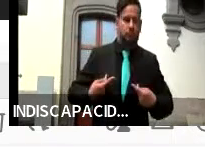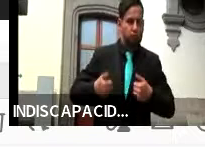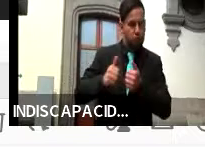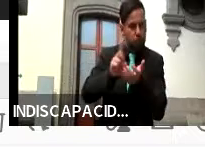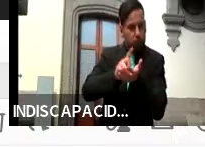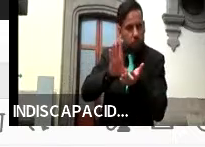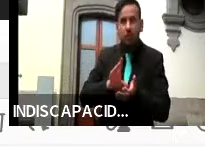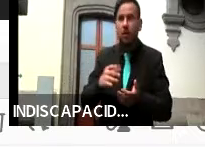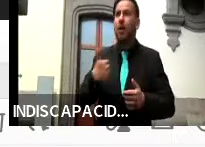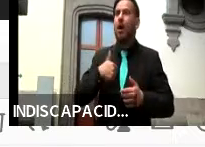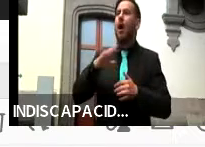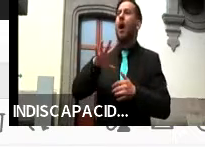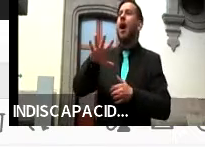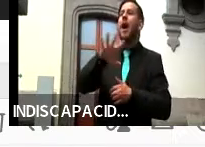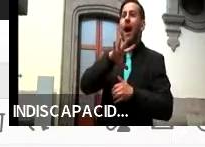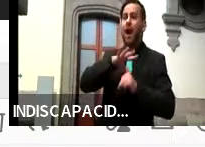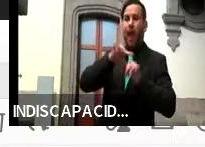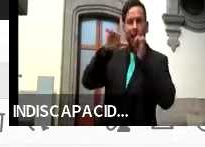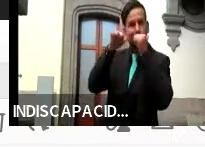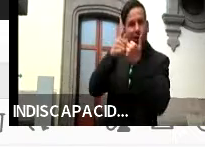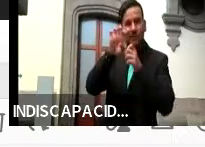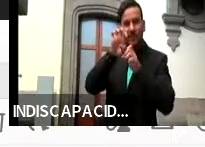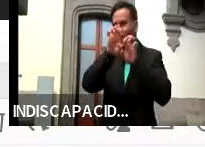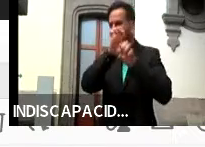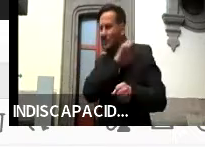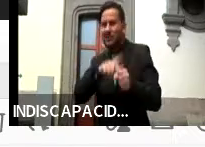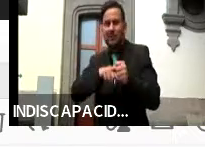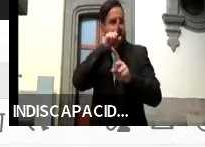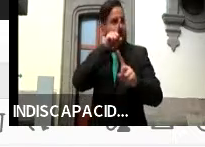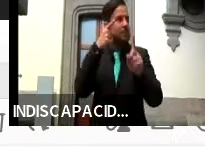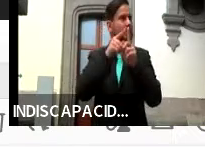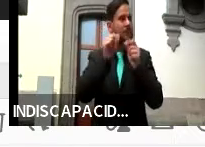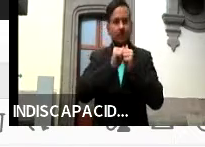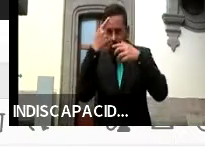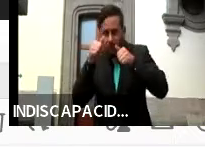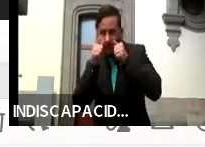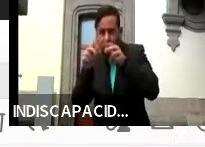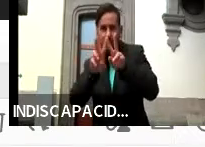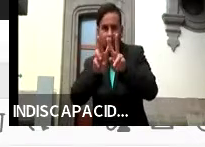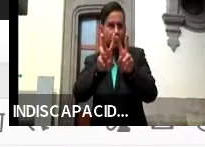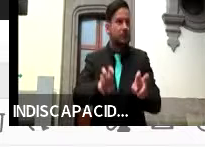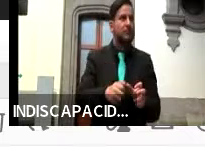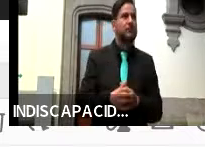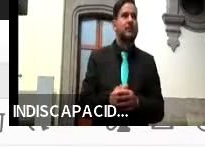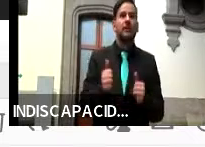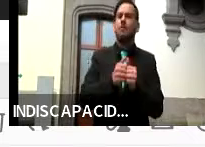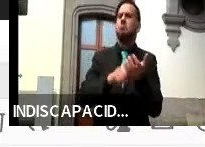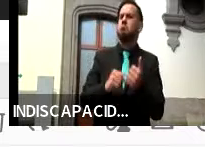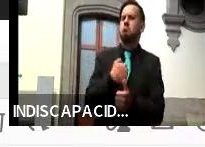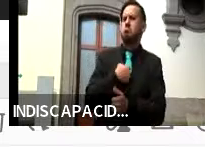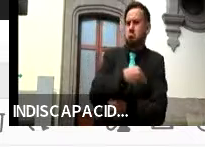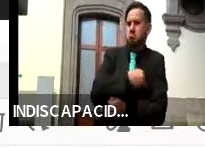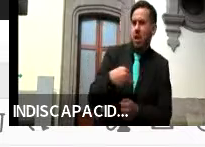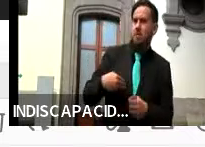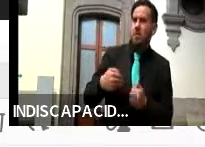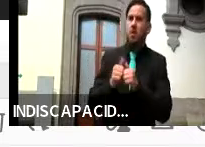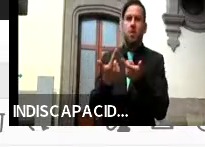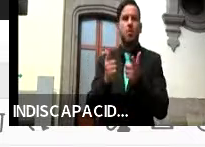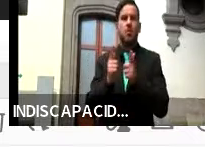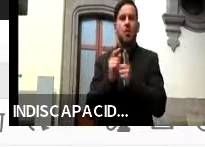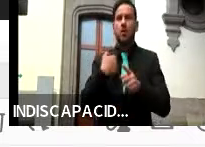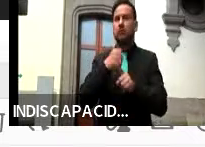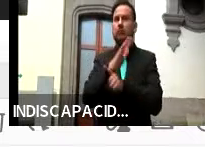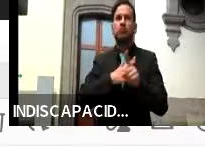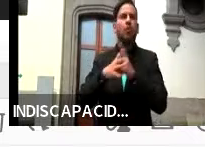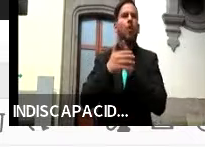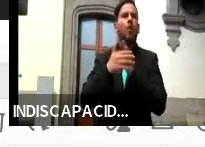organizaciones especializadas en ciertos temas, en ciertas temáticas, miembros representativos de grupos en situación de